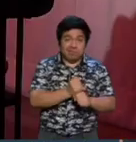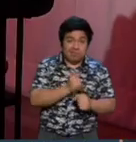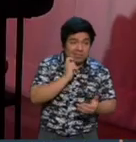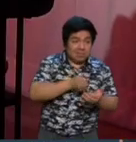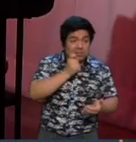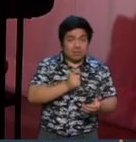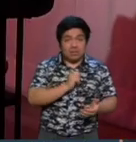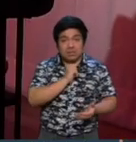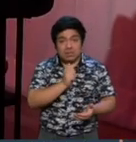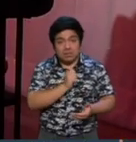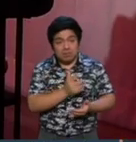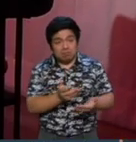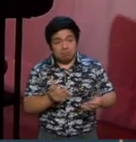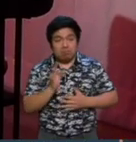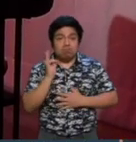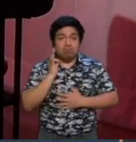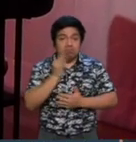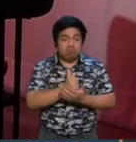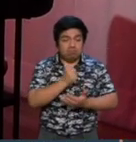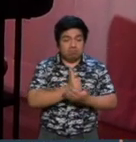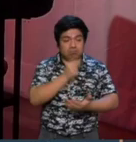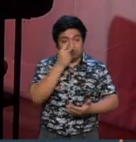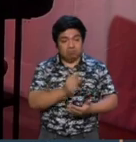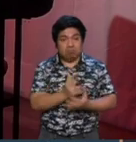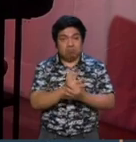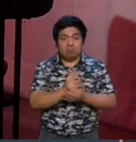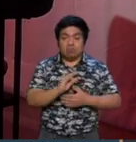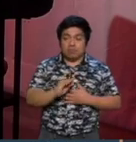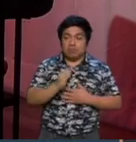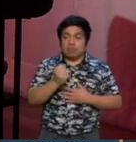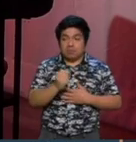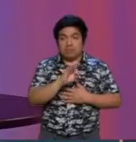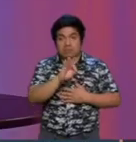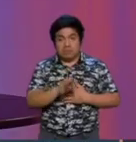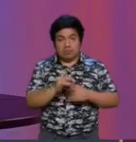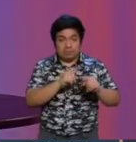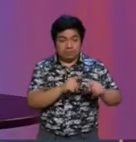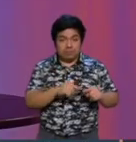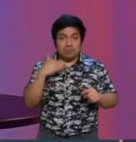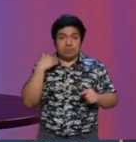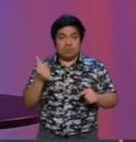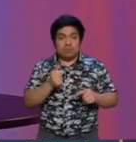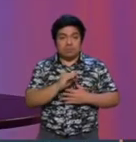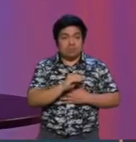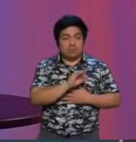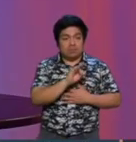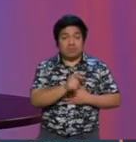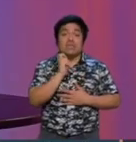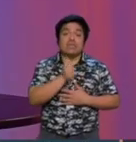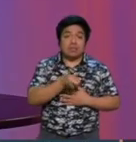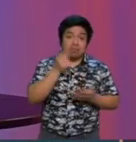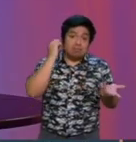La impunidad que tiene la Fiscalía de la capital es del 99% en muchos delitos y en otros de ellos del 90%. ¿Qué significa